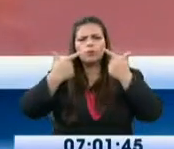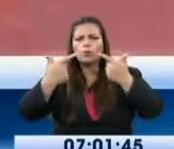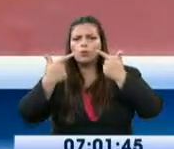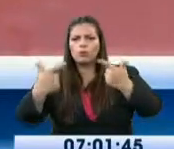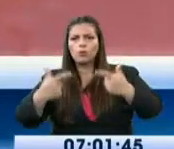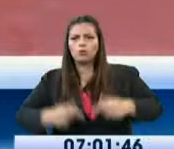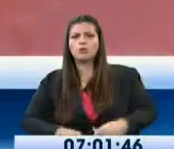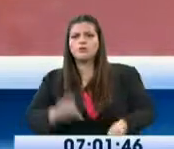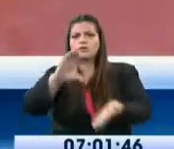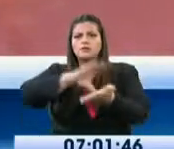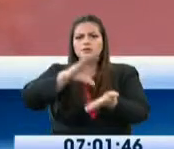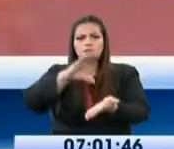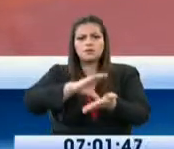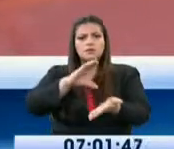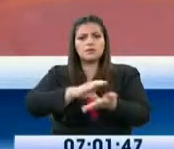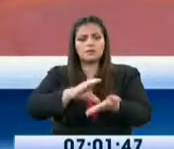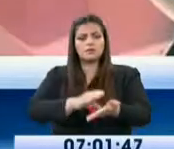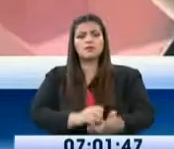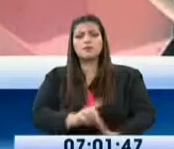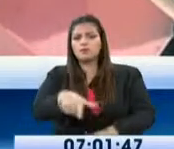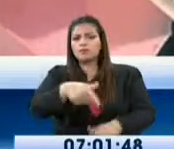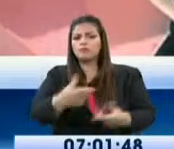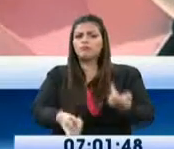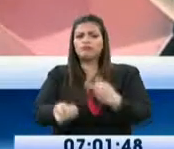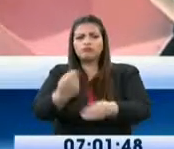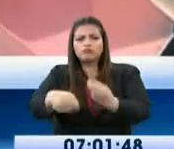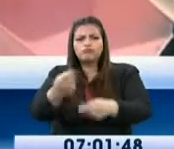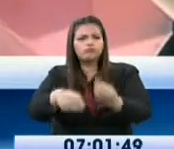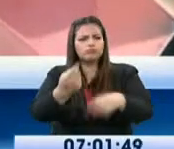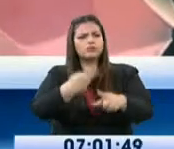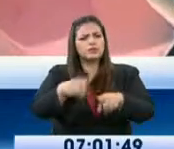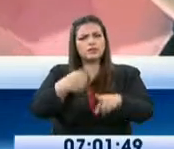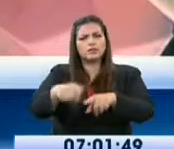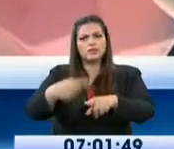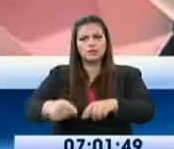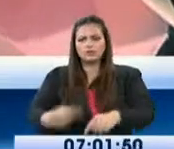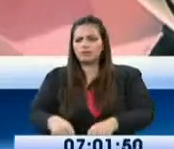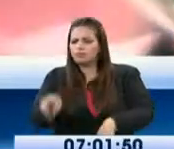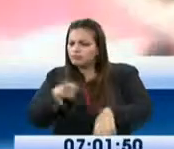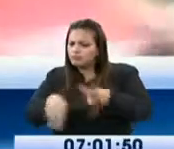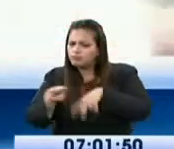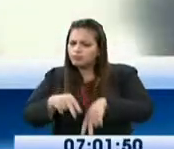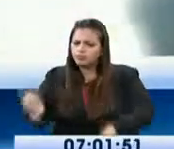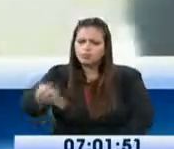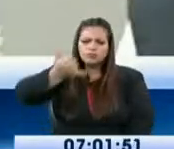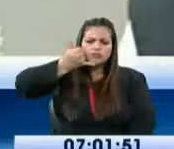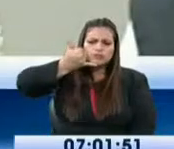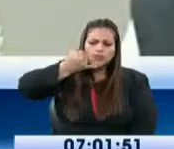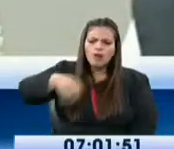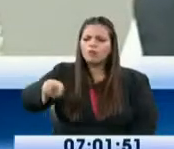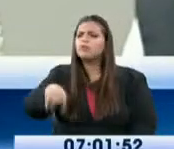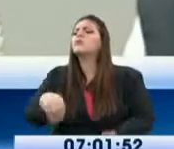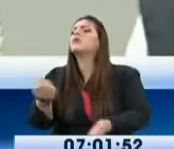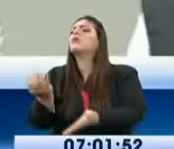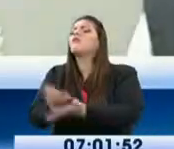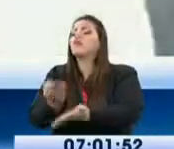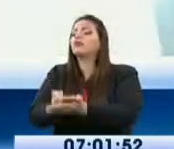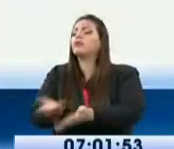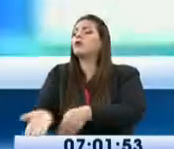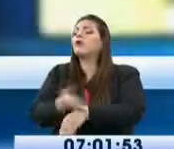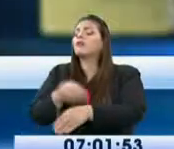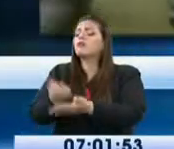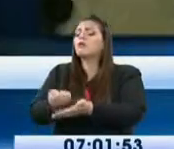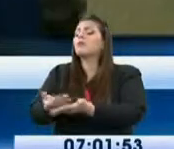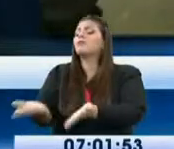comercial, céntrica, también se dio un operativo en donde se incautó celulares de dudosa procedencia. Con una intervención en el sector de la